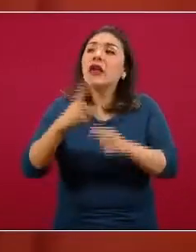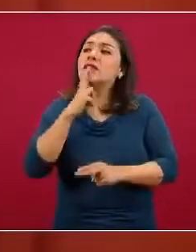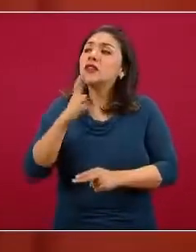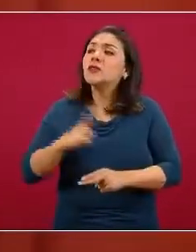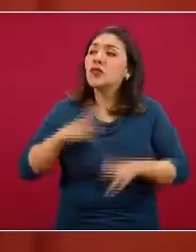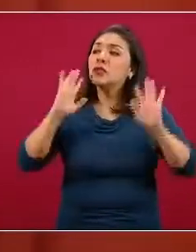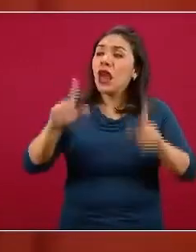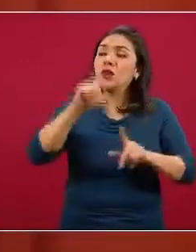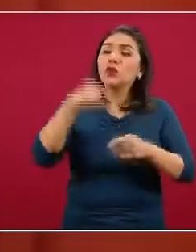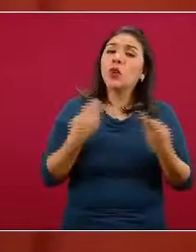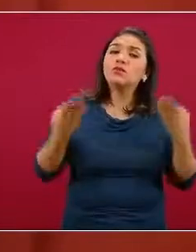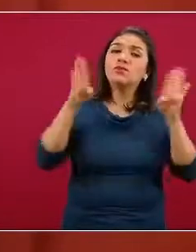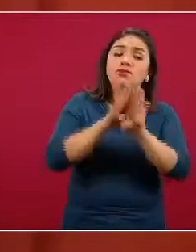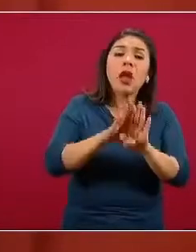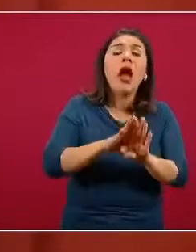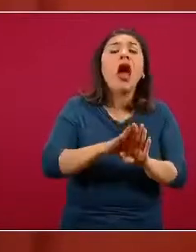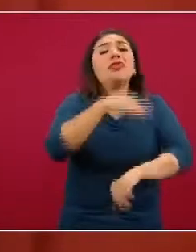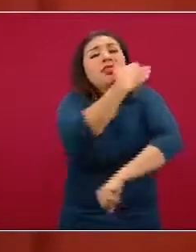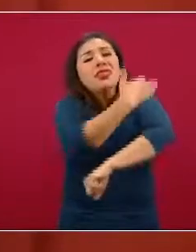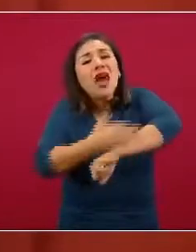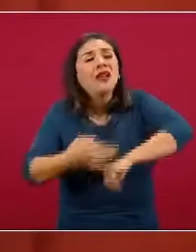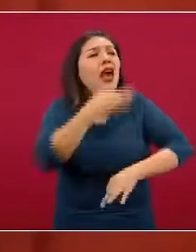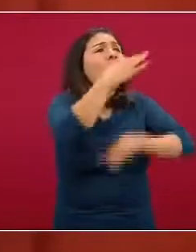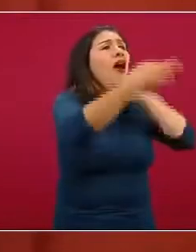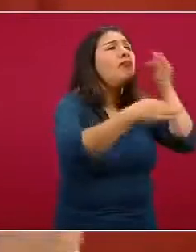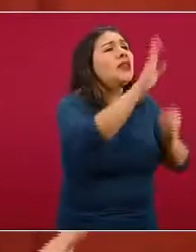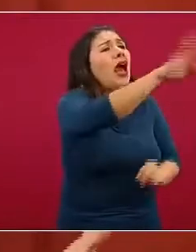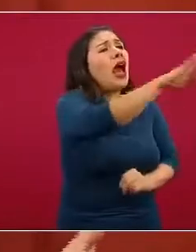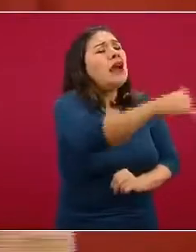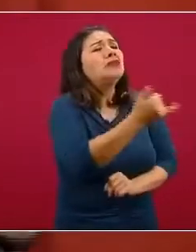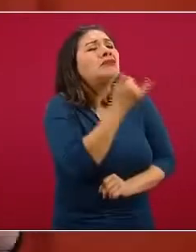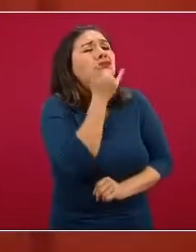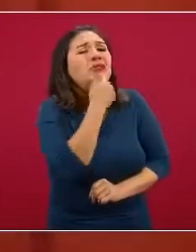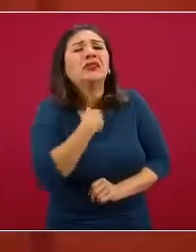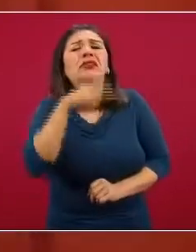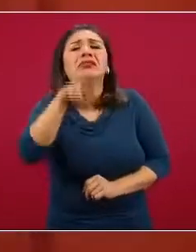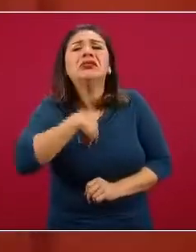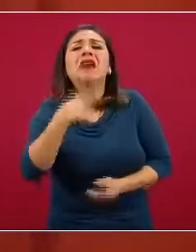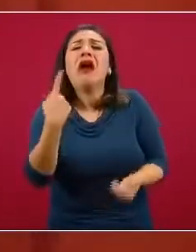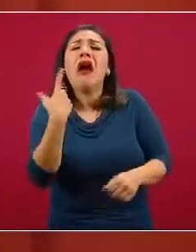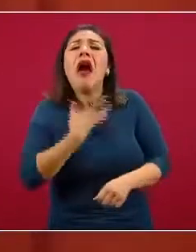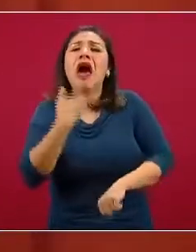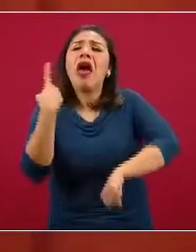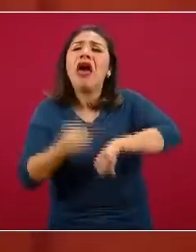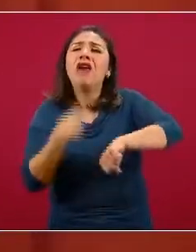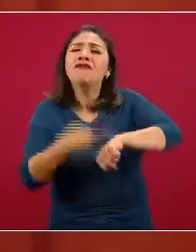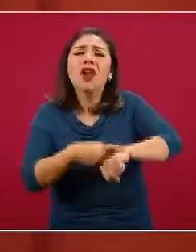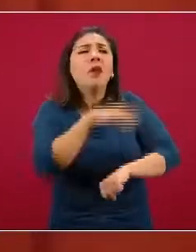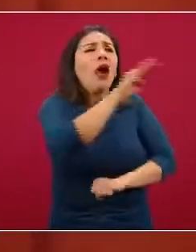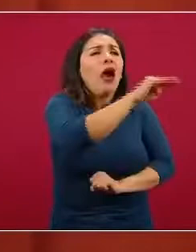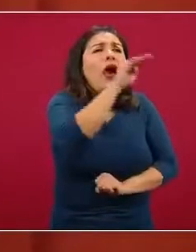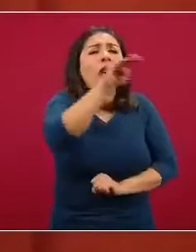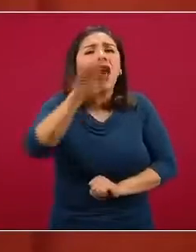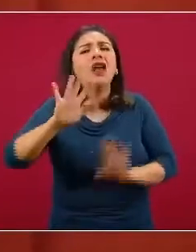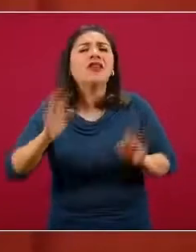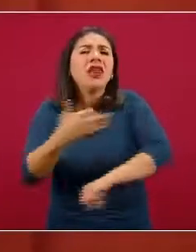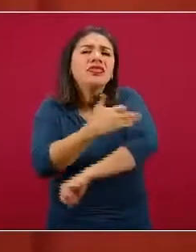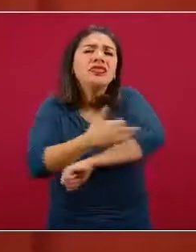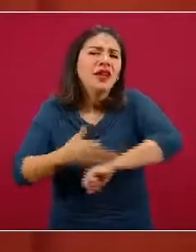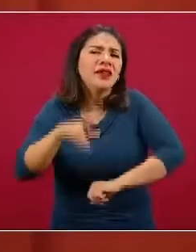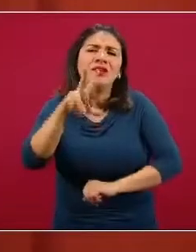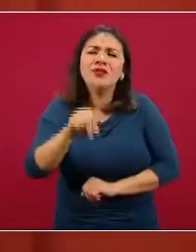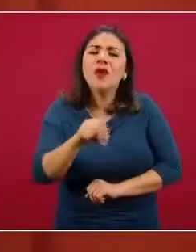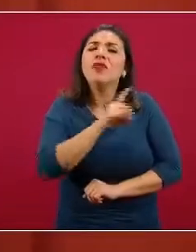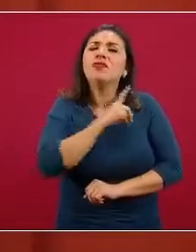para avisarle a todos sus contactos que haya tenido 2 días antes de iniciar su sintomatología, para